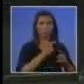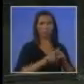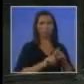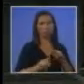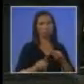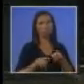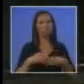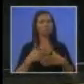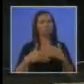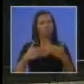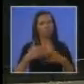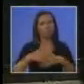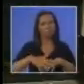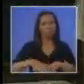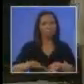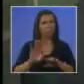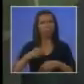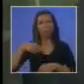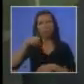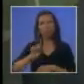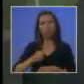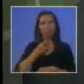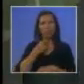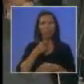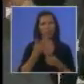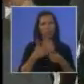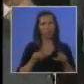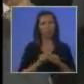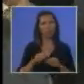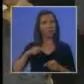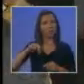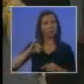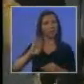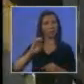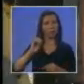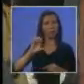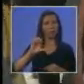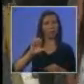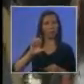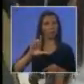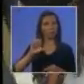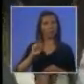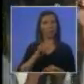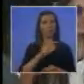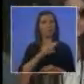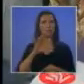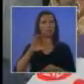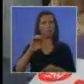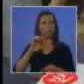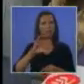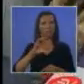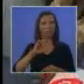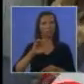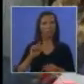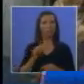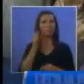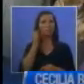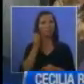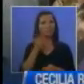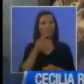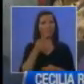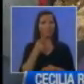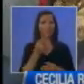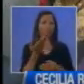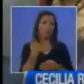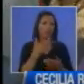y recobraron su libertad el 1 de agosto, Nicolás León y Cecilia Rivera. Lo único que vengo aquí es ayudarles a aclarar el proceso y ayudar hasta